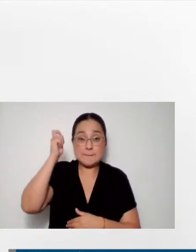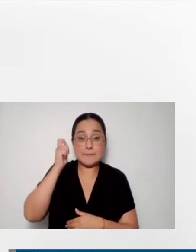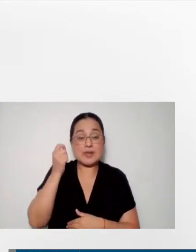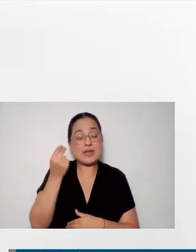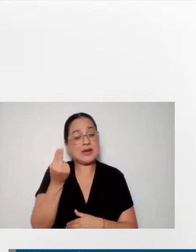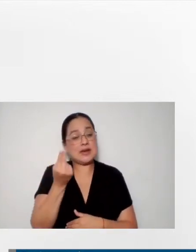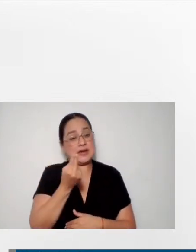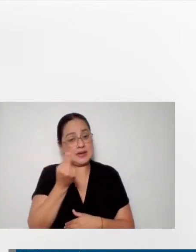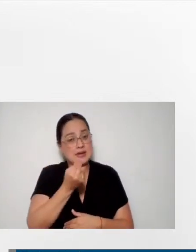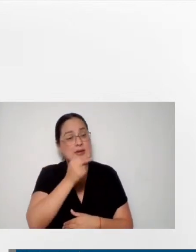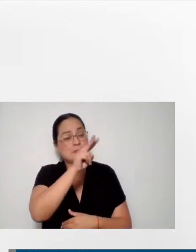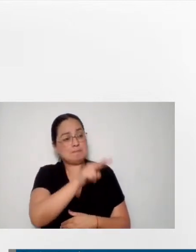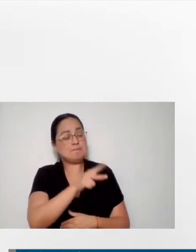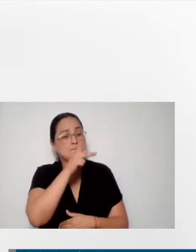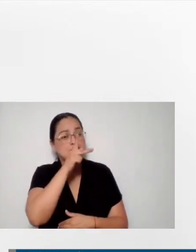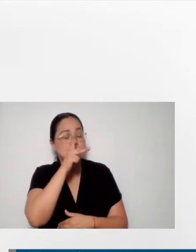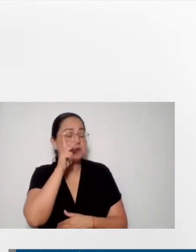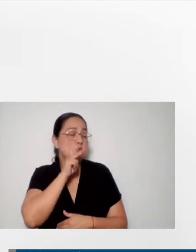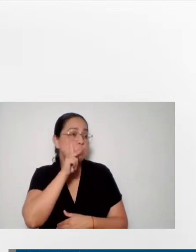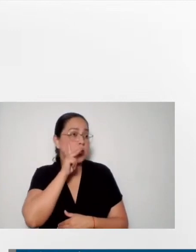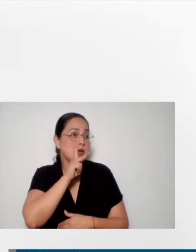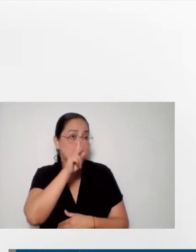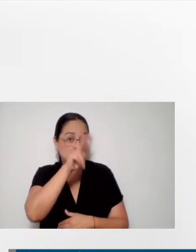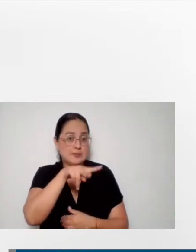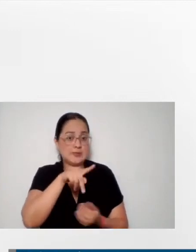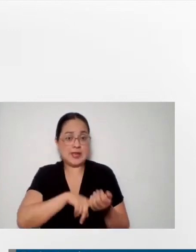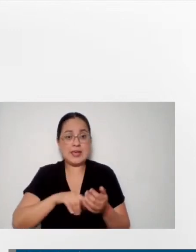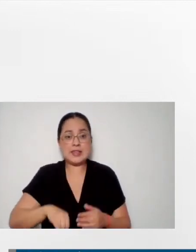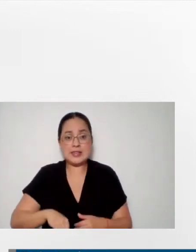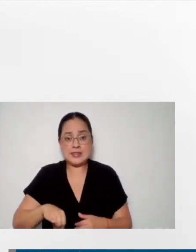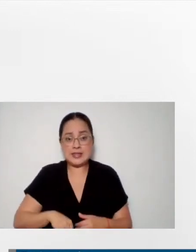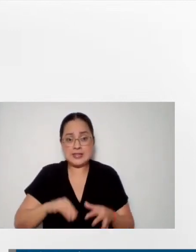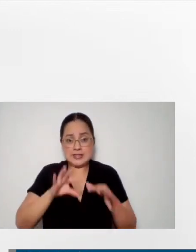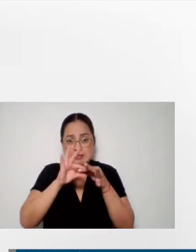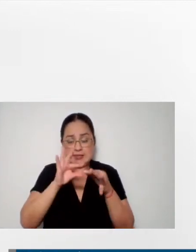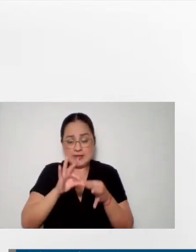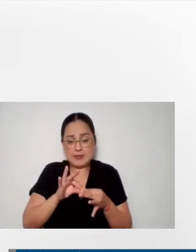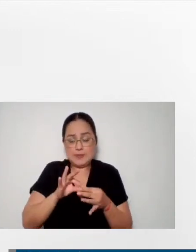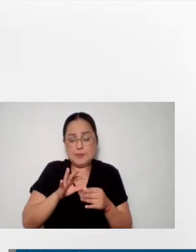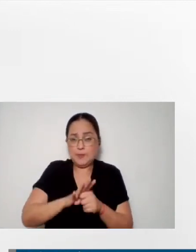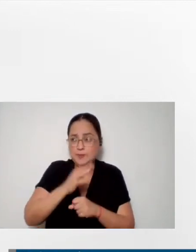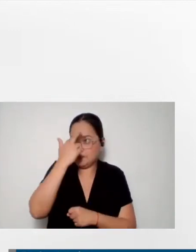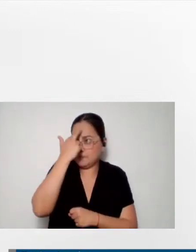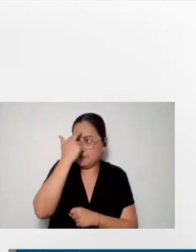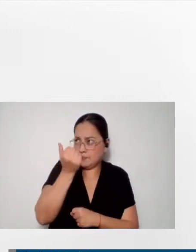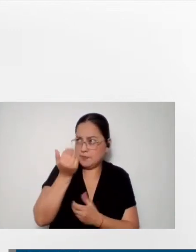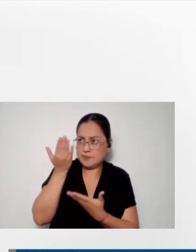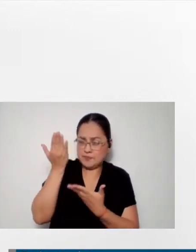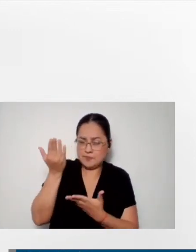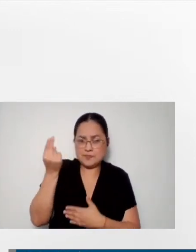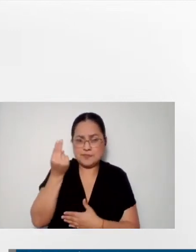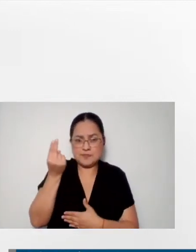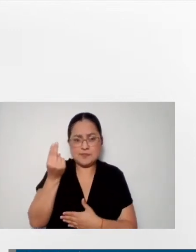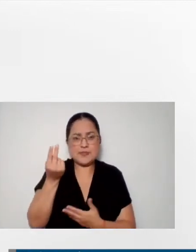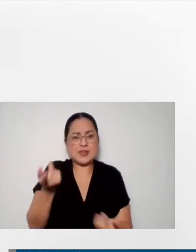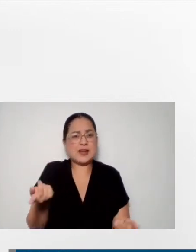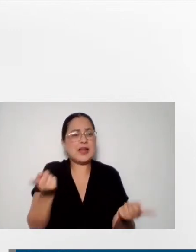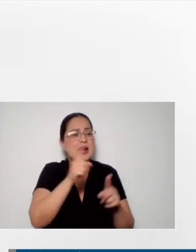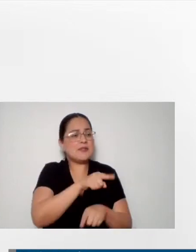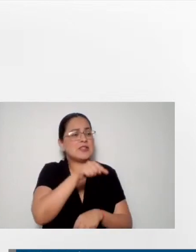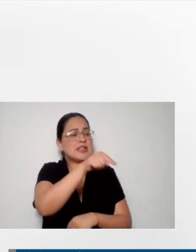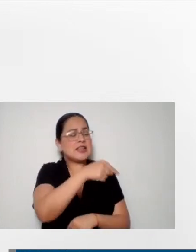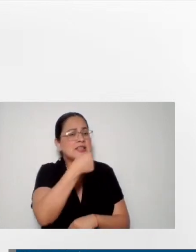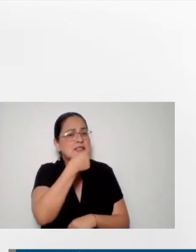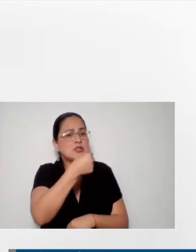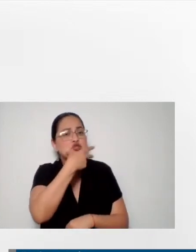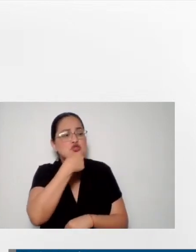alimentos. Hay cuestiones bien interesantes, ¿no? Los alimentos se pueden entender o no se pueden entender igual que cuando lo solicita una niña, un